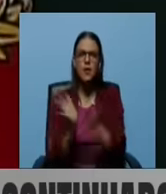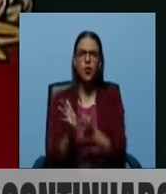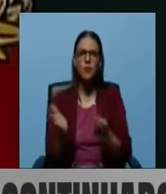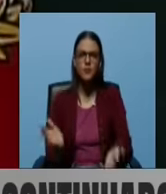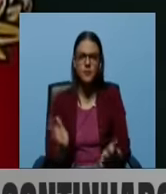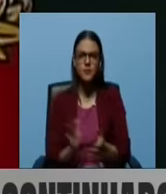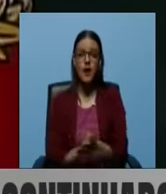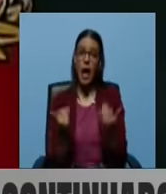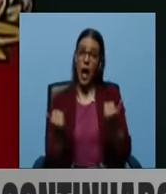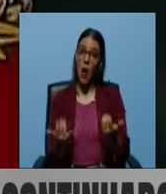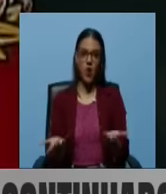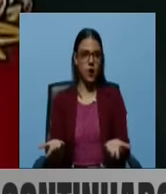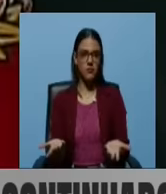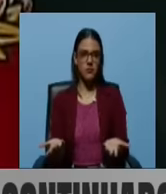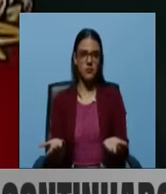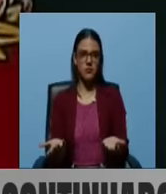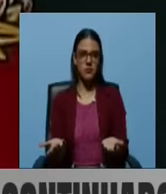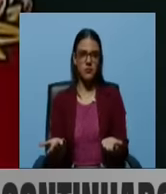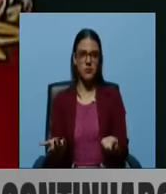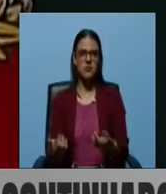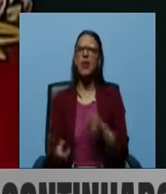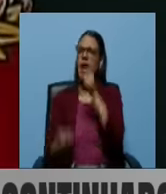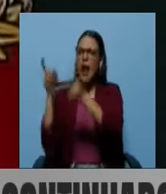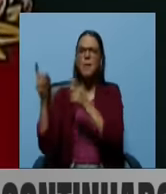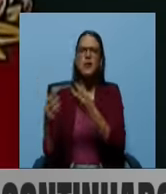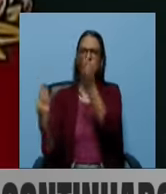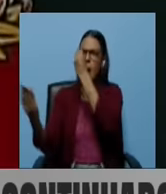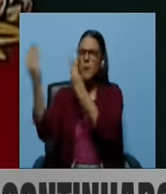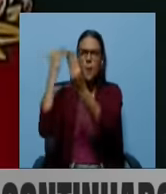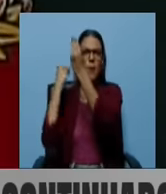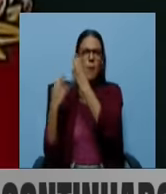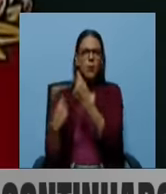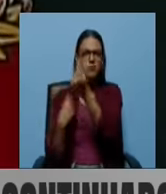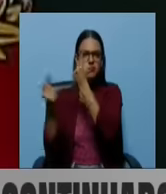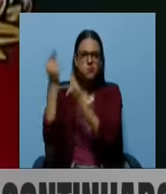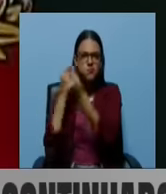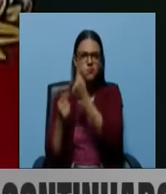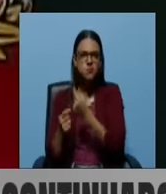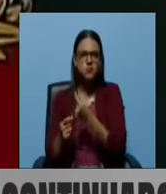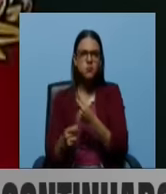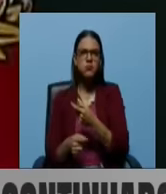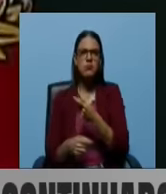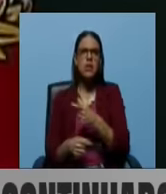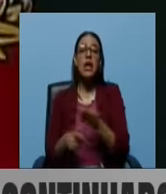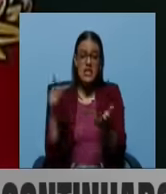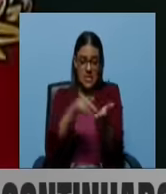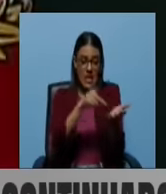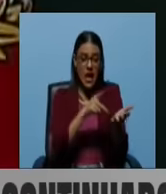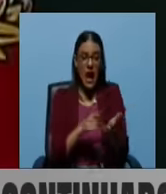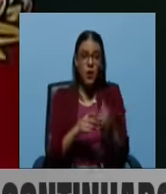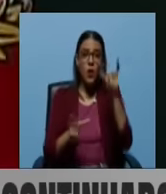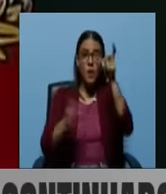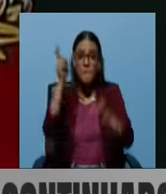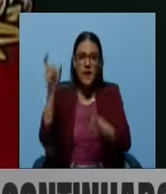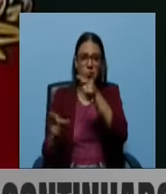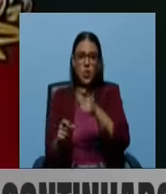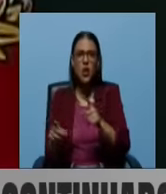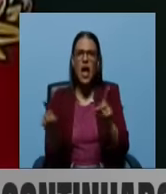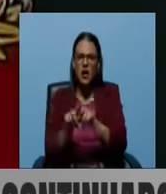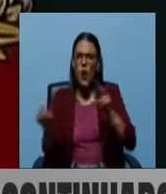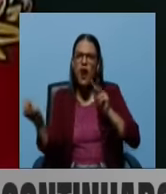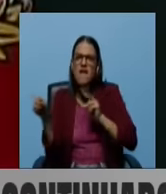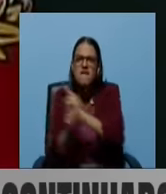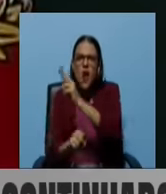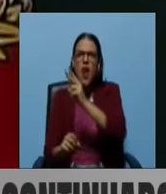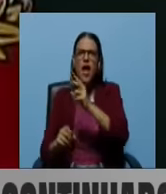Ahora, ¿qué me ha dicho alguna gente? Llegaron aquí personas, los más violentos o